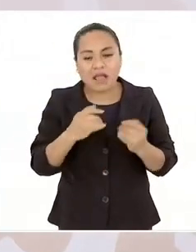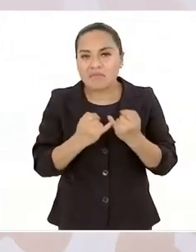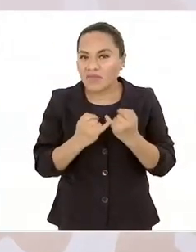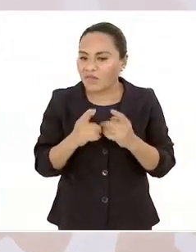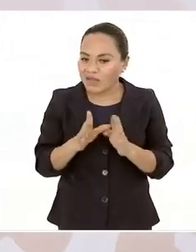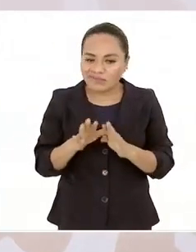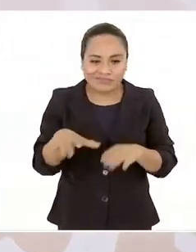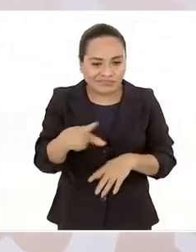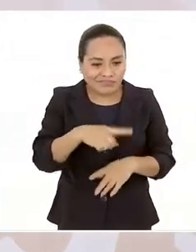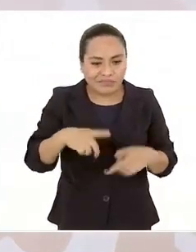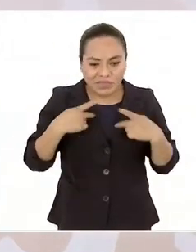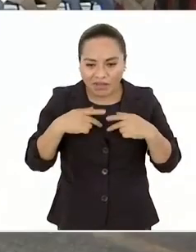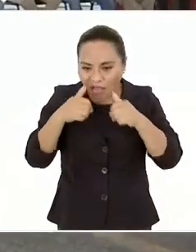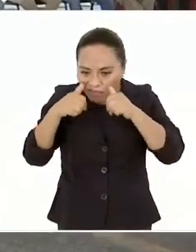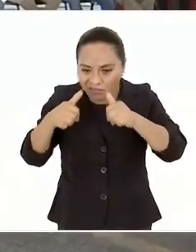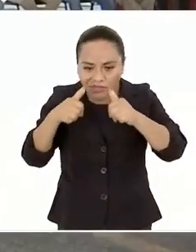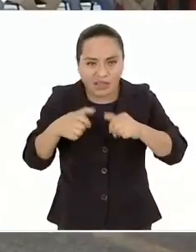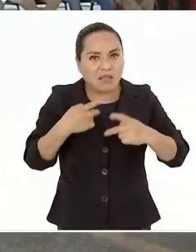pasajeros.